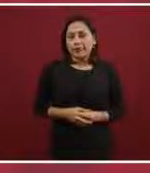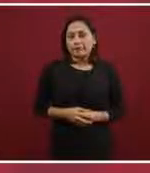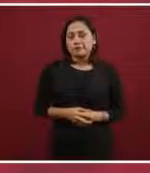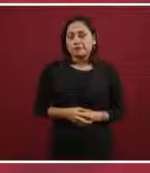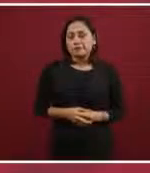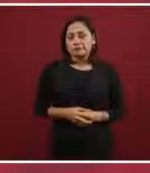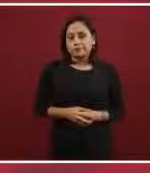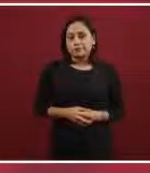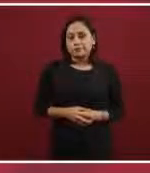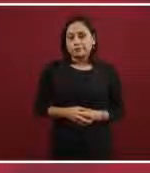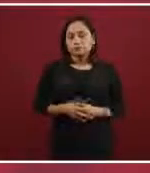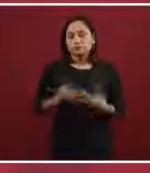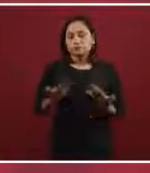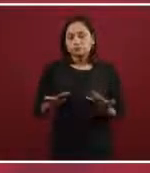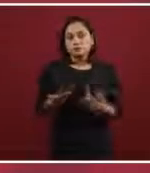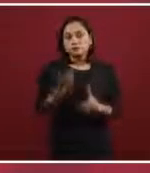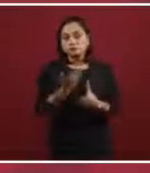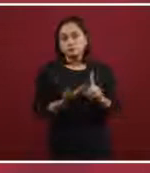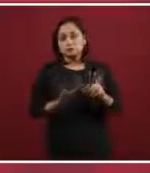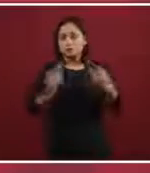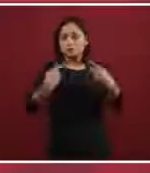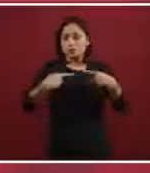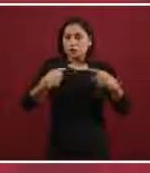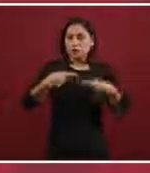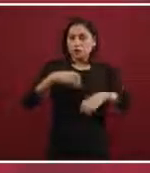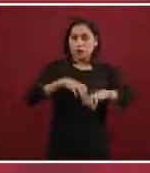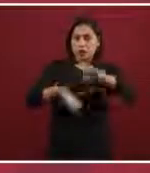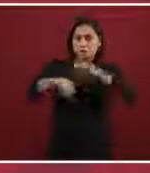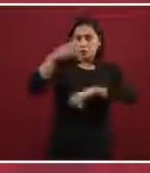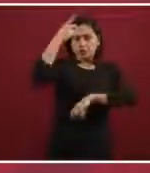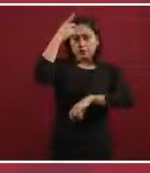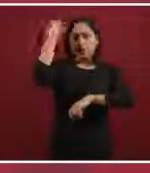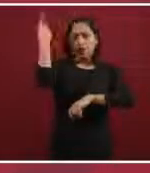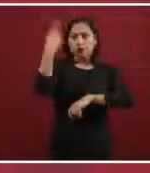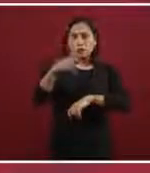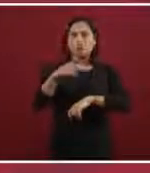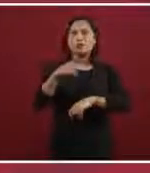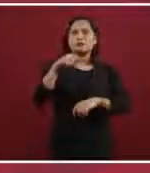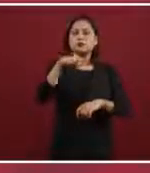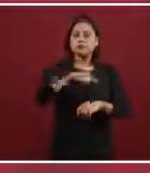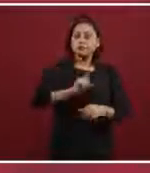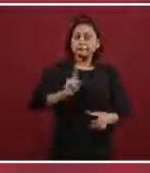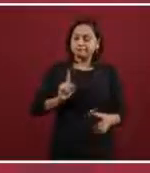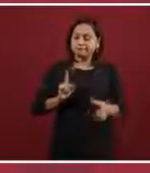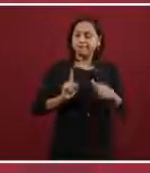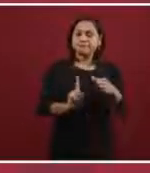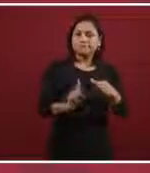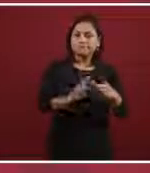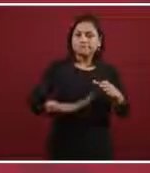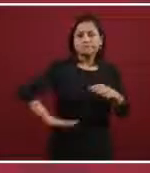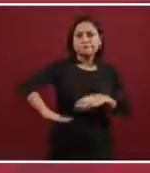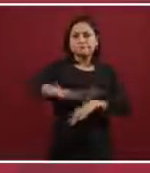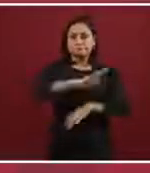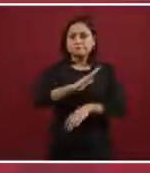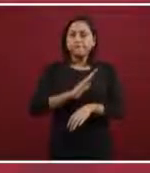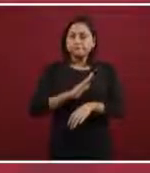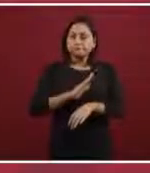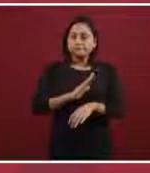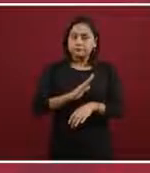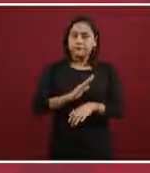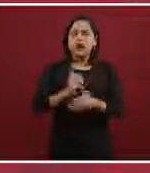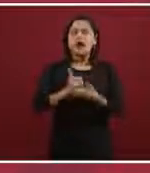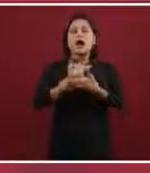es fundamental en una sociedad que es necesaria crear la riqueza